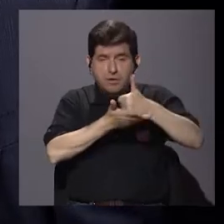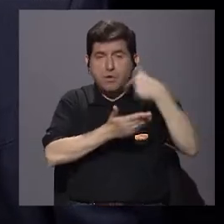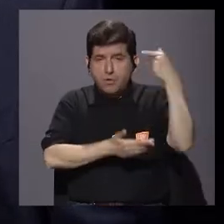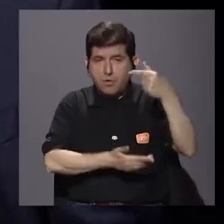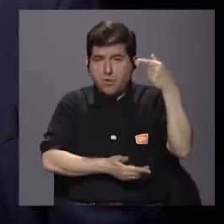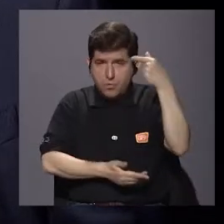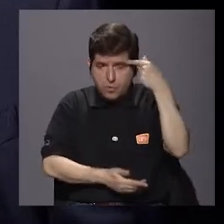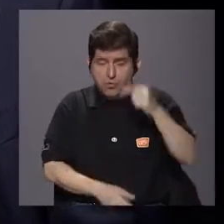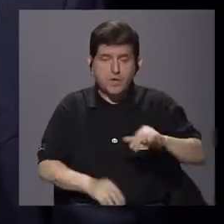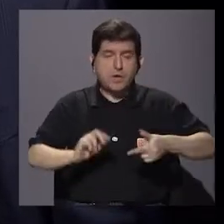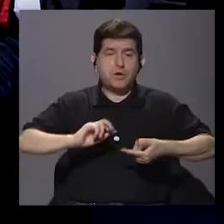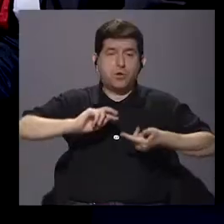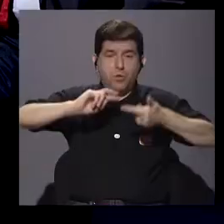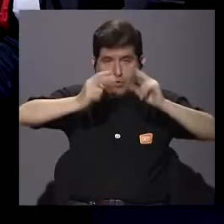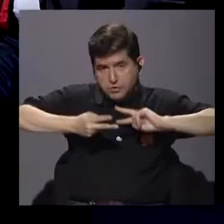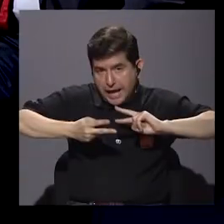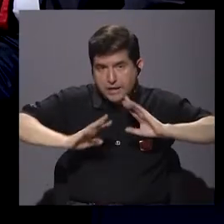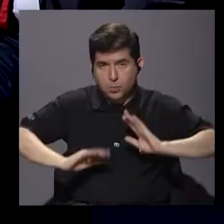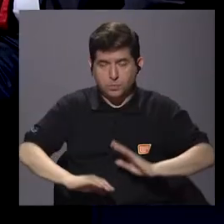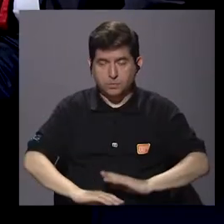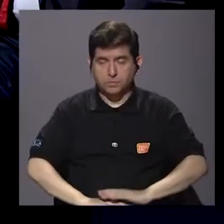gobierno de signo contrario